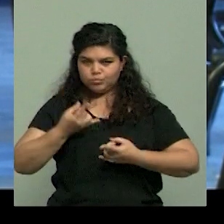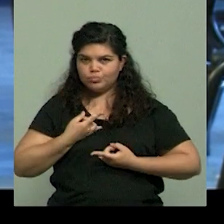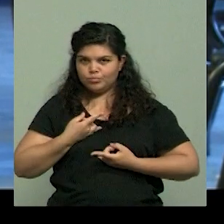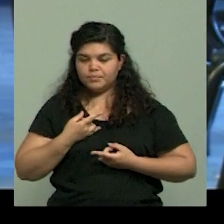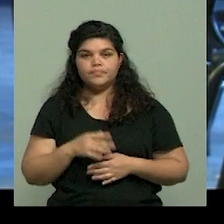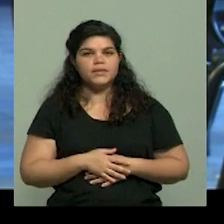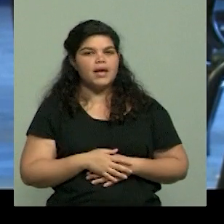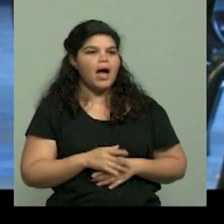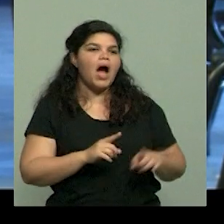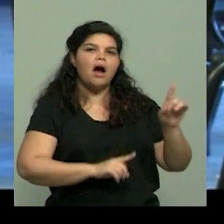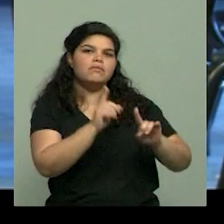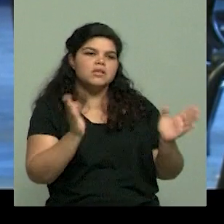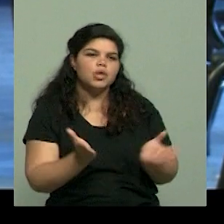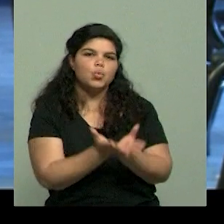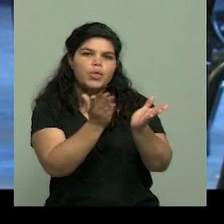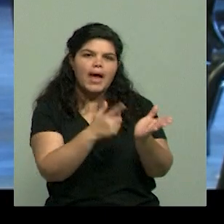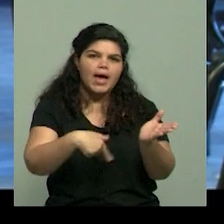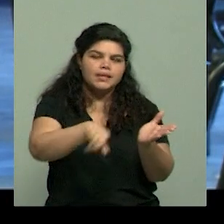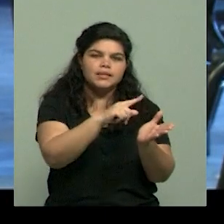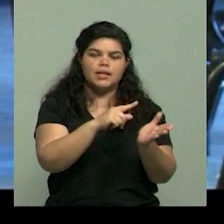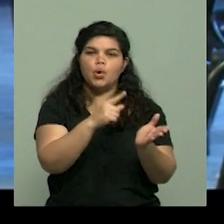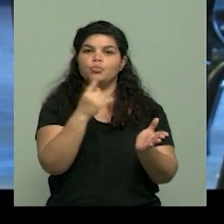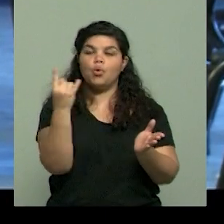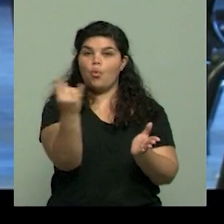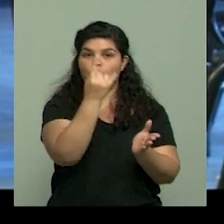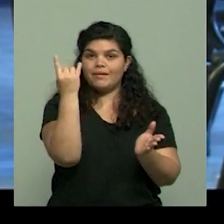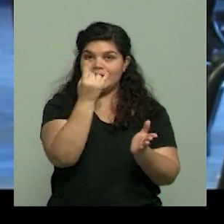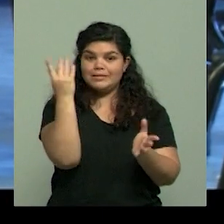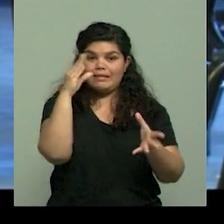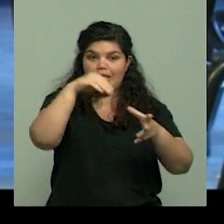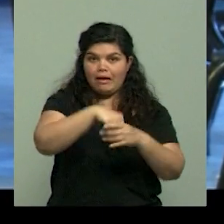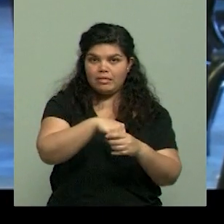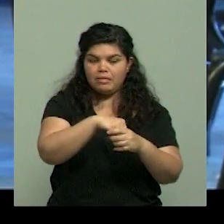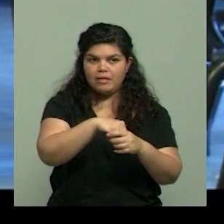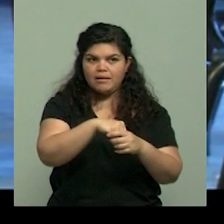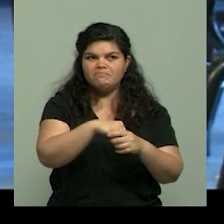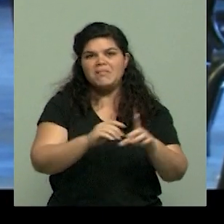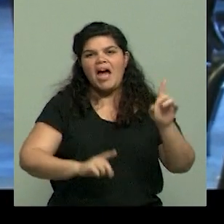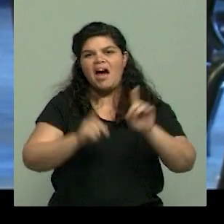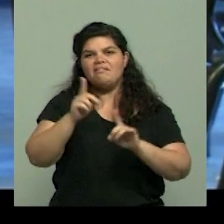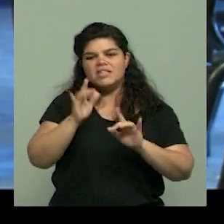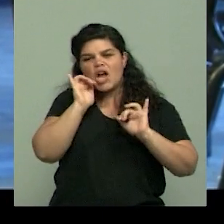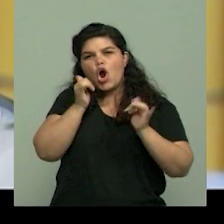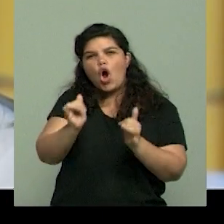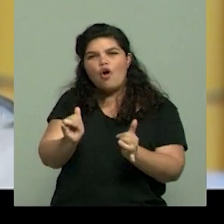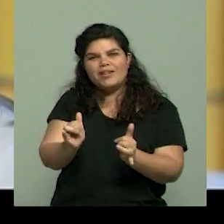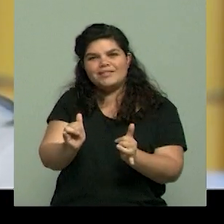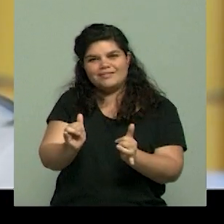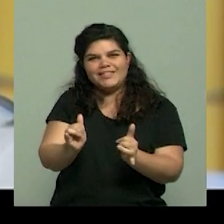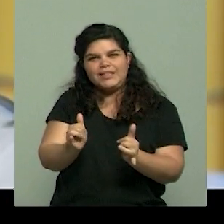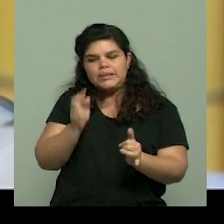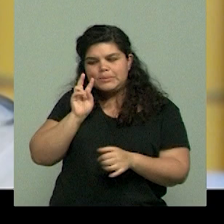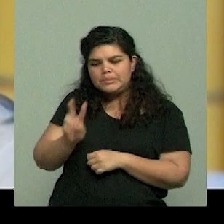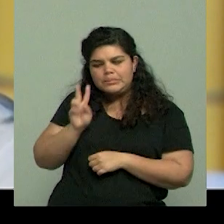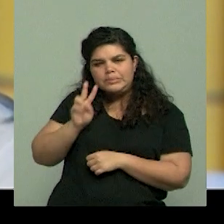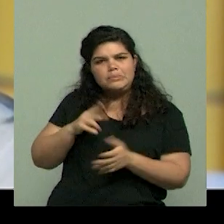estudiantes esta problemática, estudiantes de nivel universitario? Porque, como decíamos anteriormente, uno por ahí lo ve más en el adolescente, ¿no? Donde está